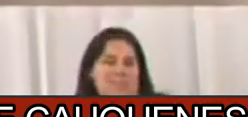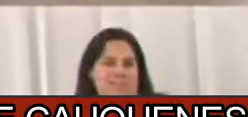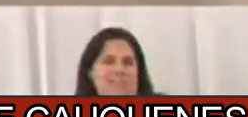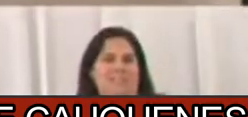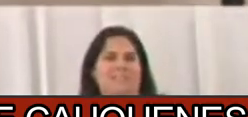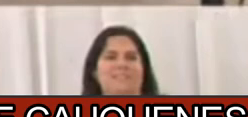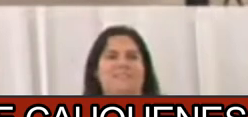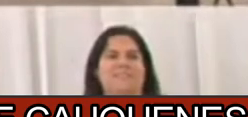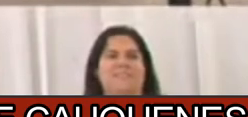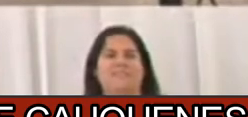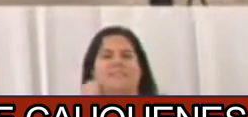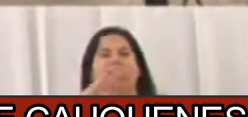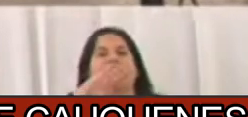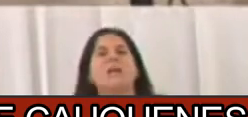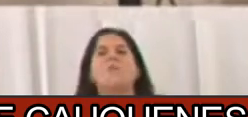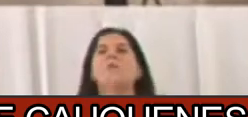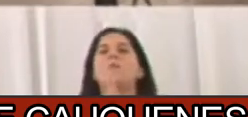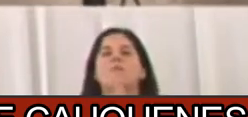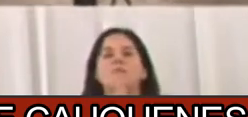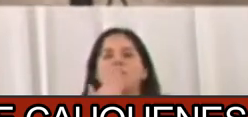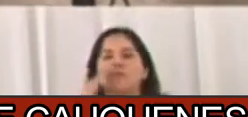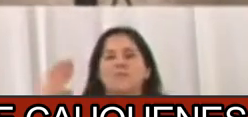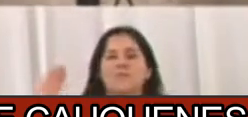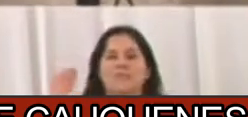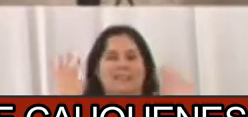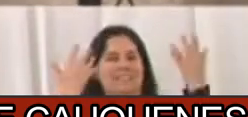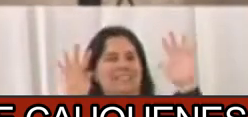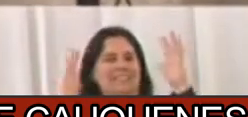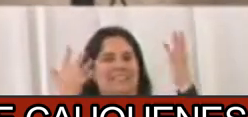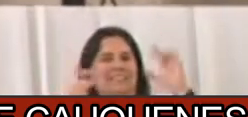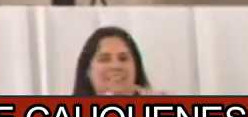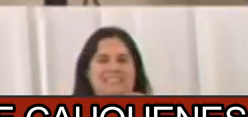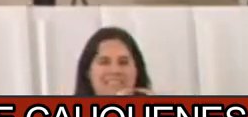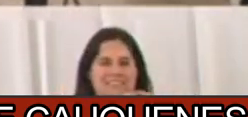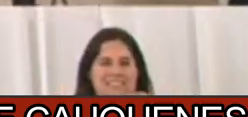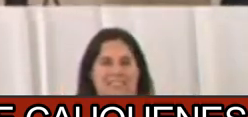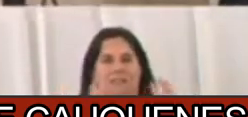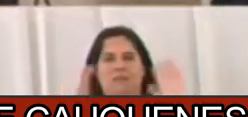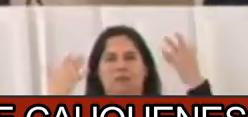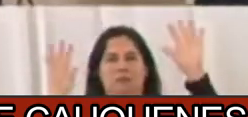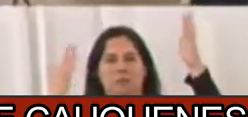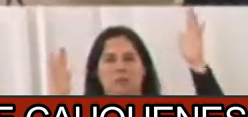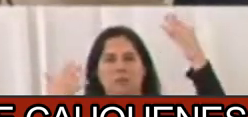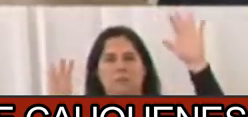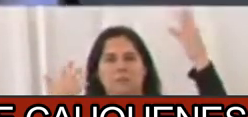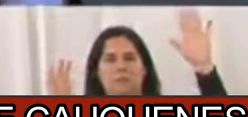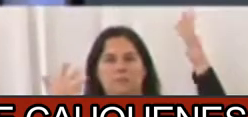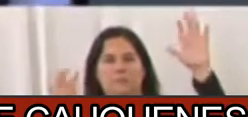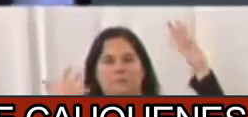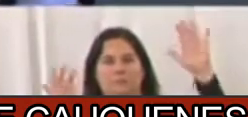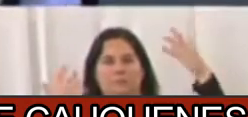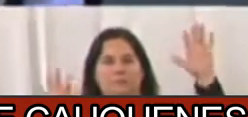Y ahí está, por favor, el compromiso de nuestra alcaldesa, ¿ya?